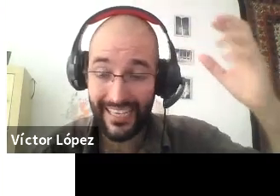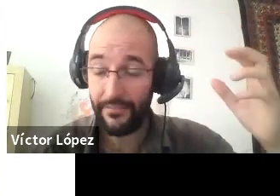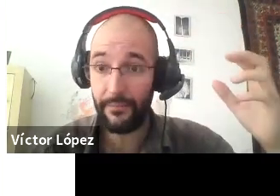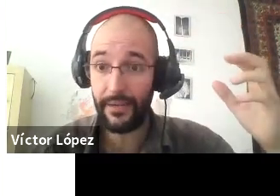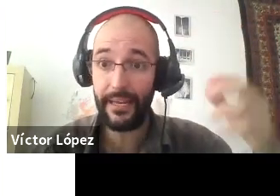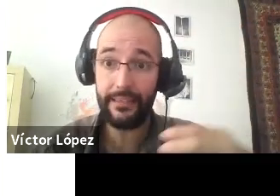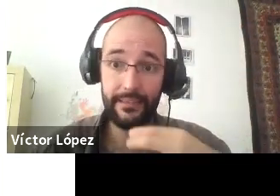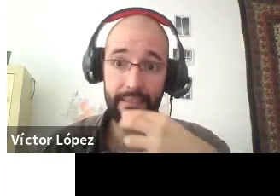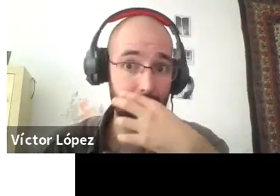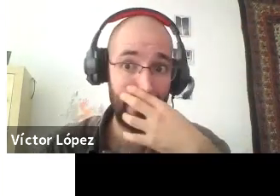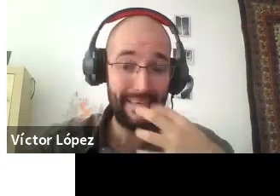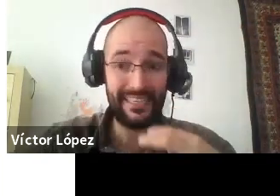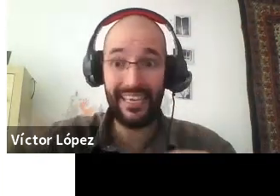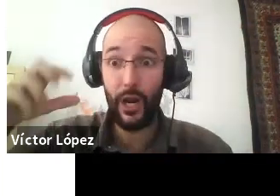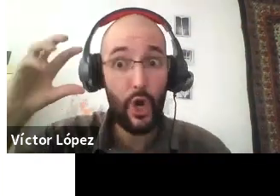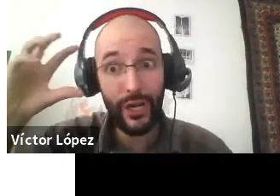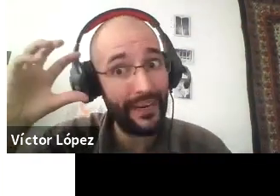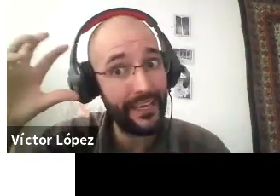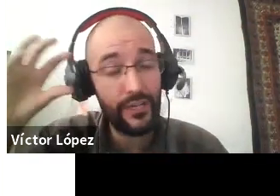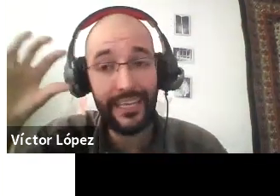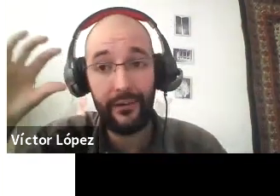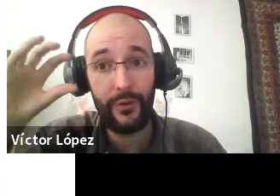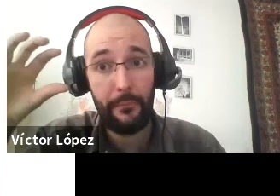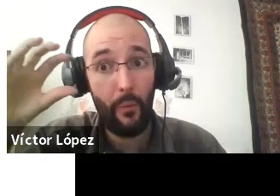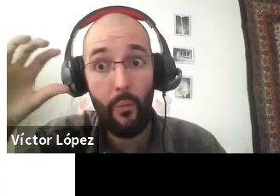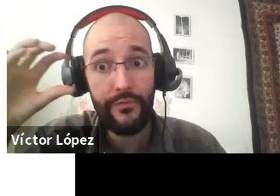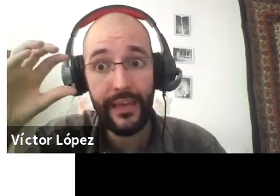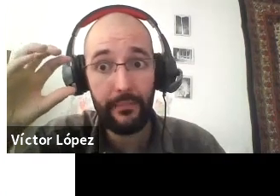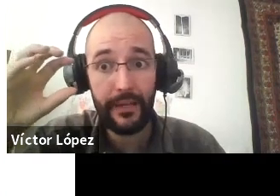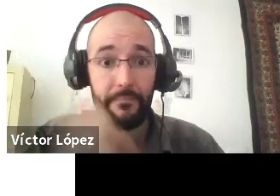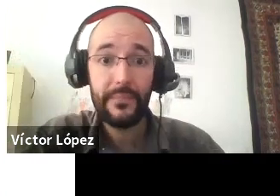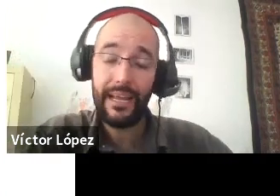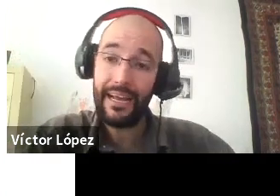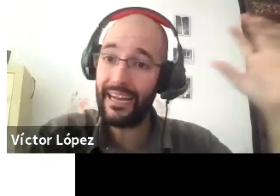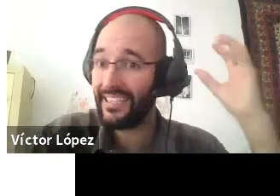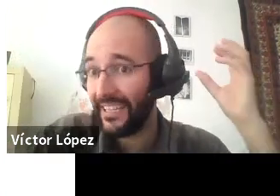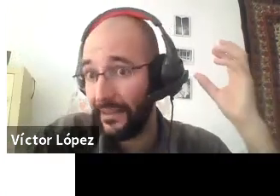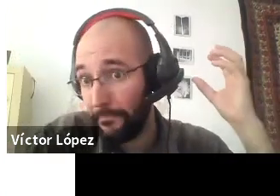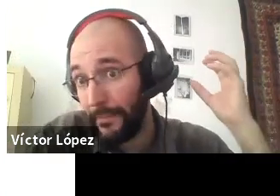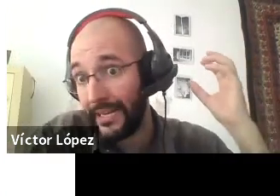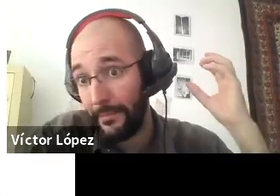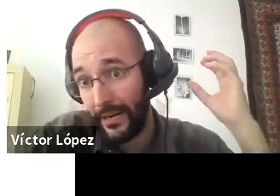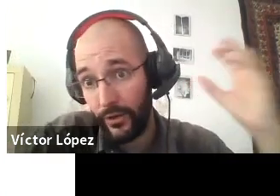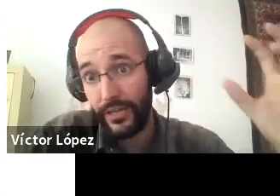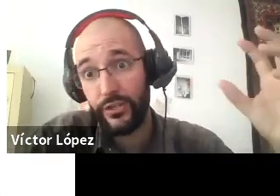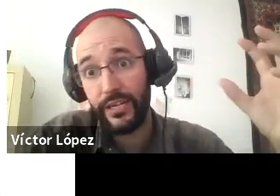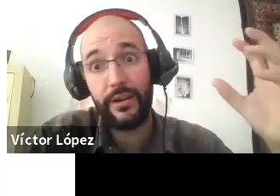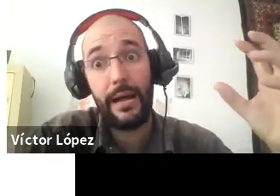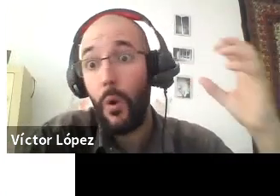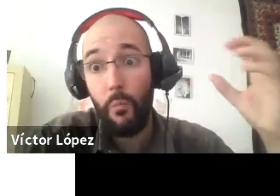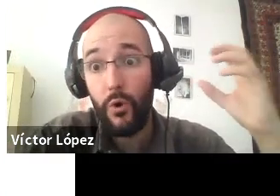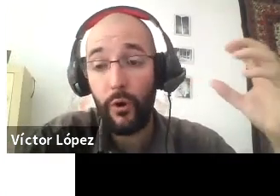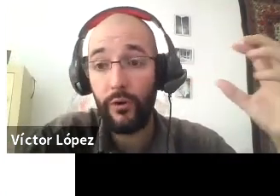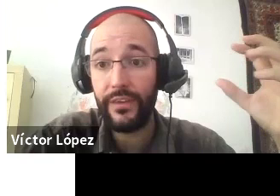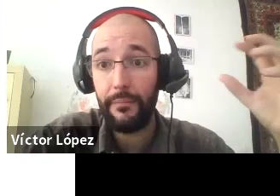una escala de fiabilidad que vaya desde lo que para ellos sería una app muy fiable hasta para lo que ellos sería una